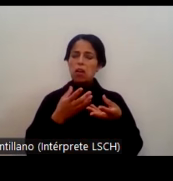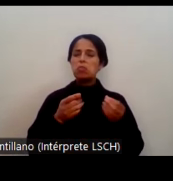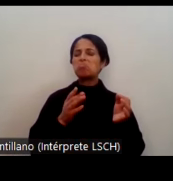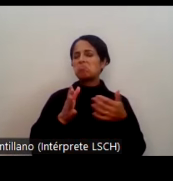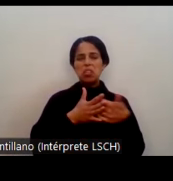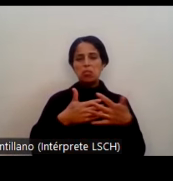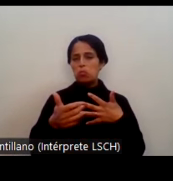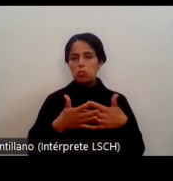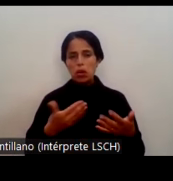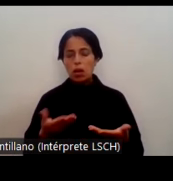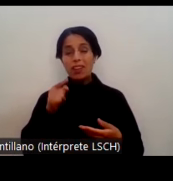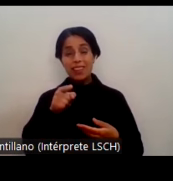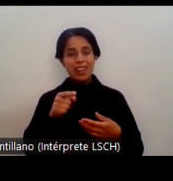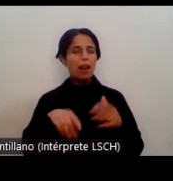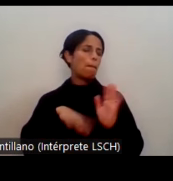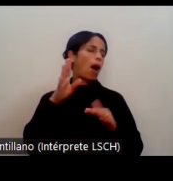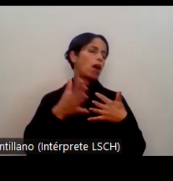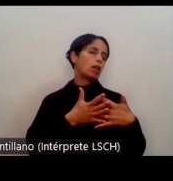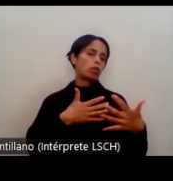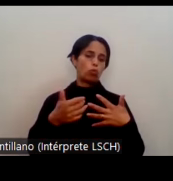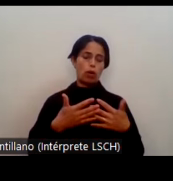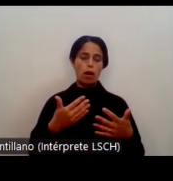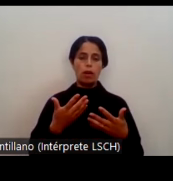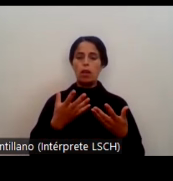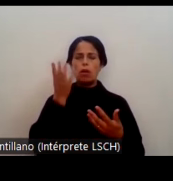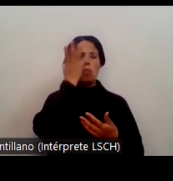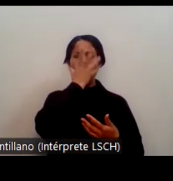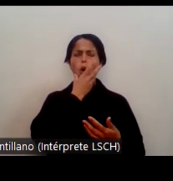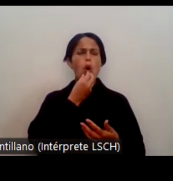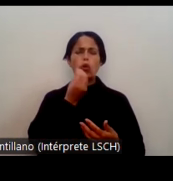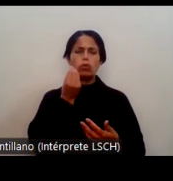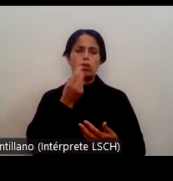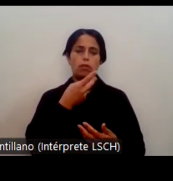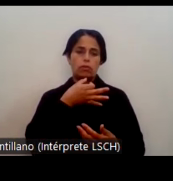naturalistas. Bueno, esta es la más naturalista, esta es una preciosura, es una belleza.